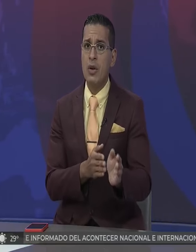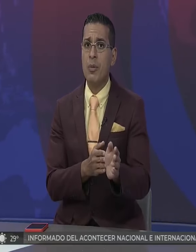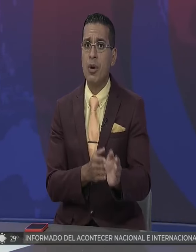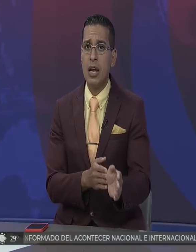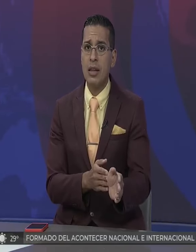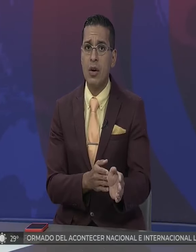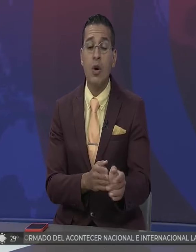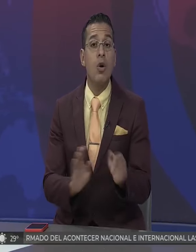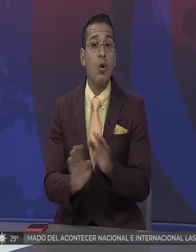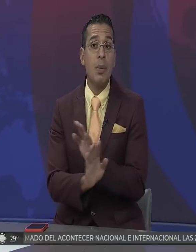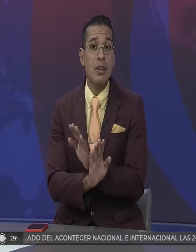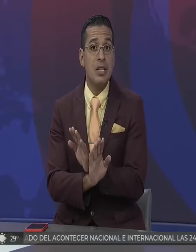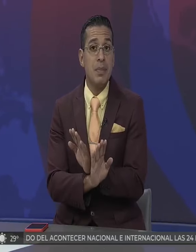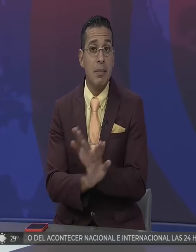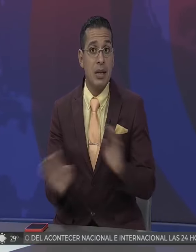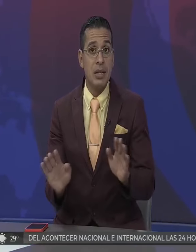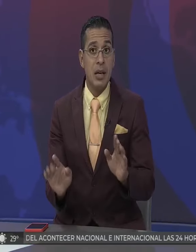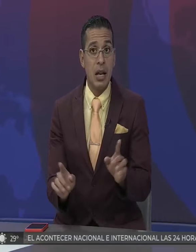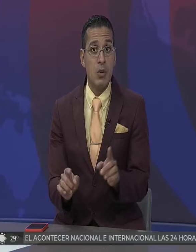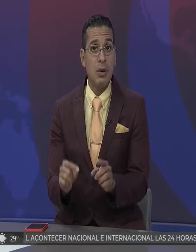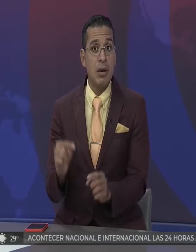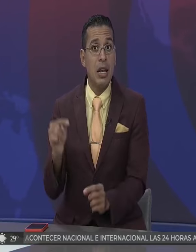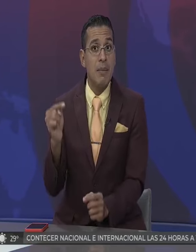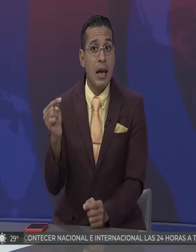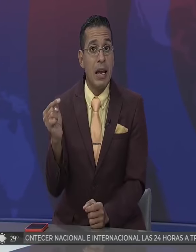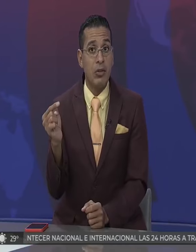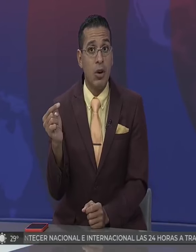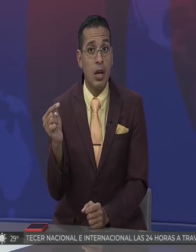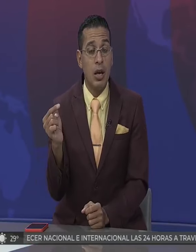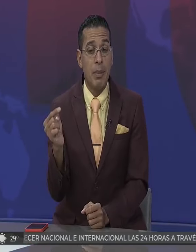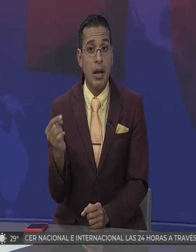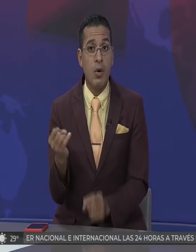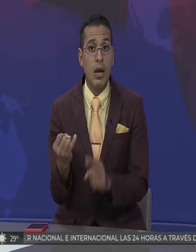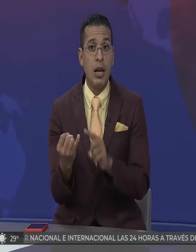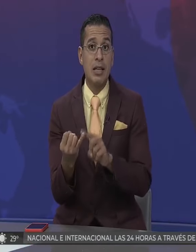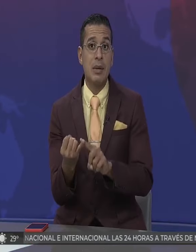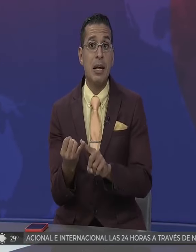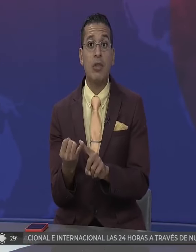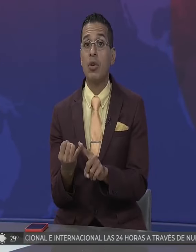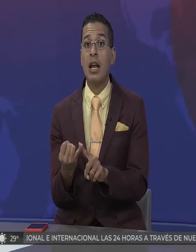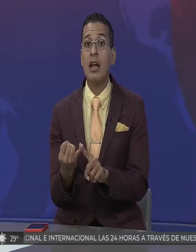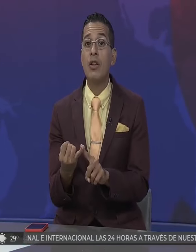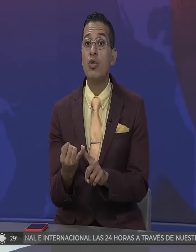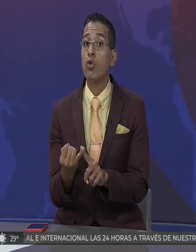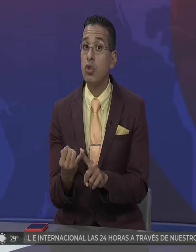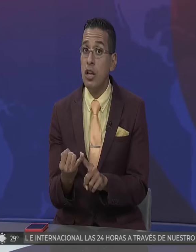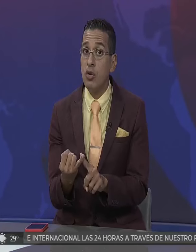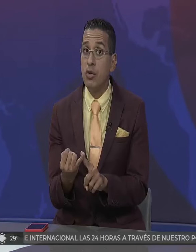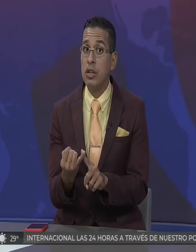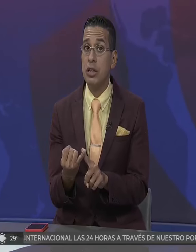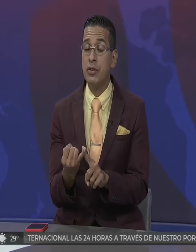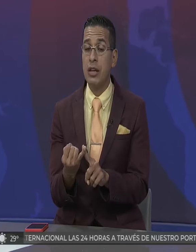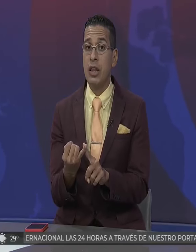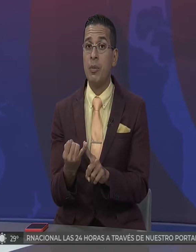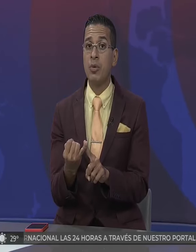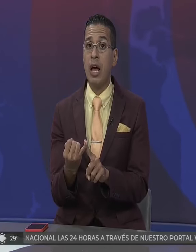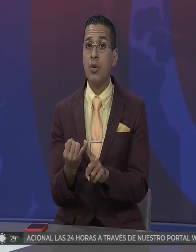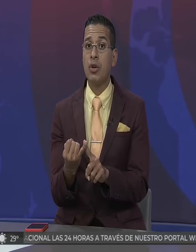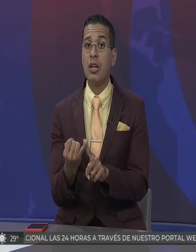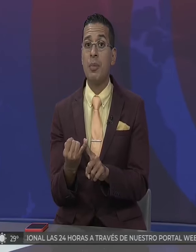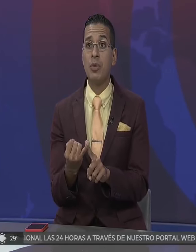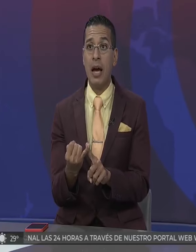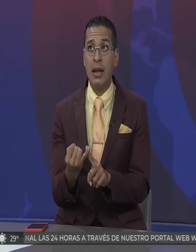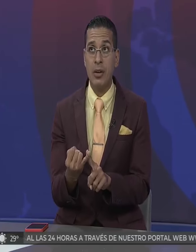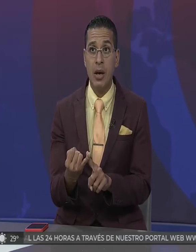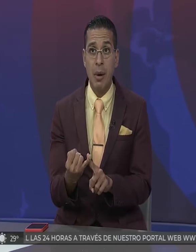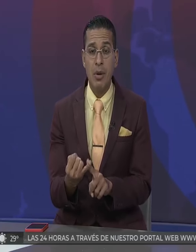meten en el lío democrático o no participan más. El año que viene hay megaelecciones para escoger Asamblea Nacional. 277 diputados